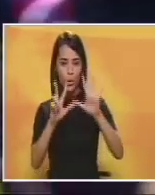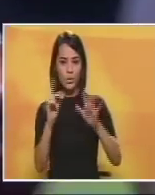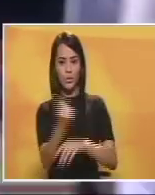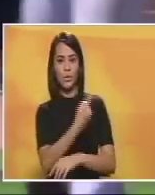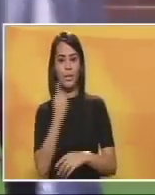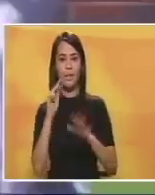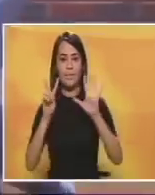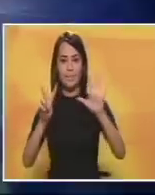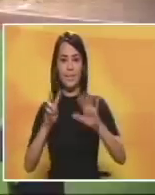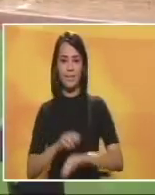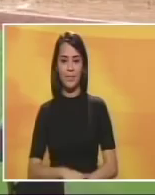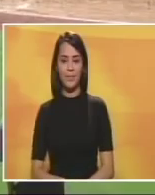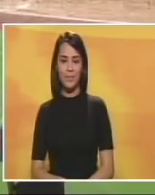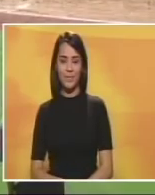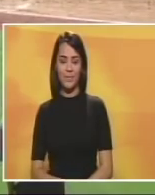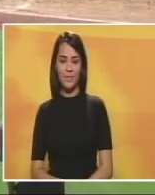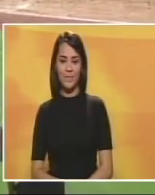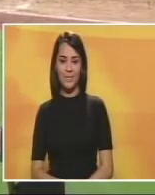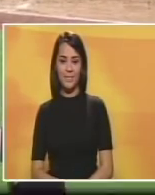7.